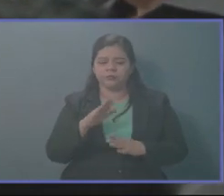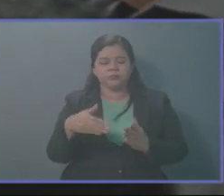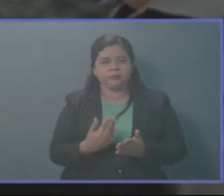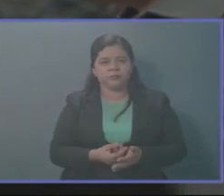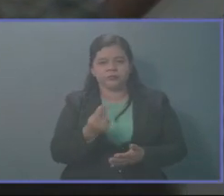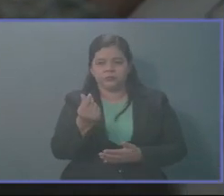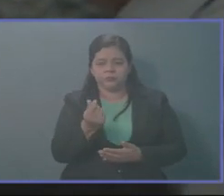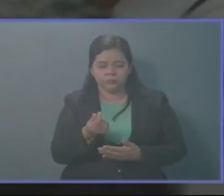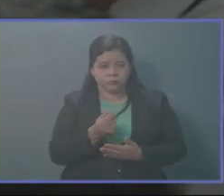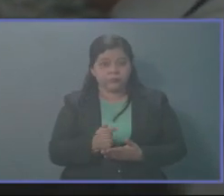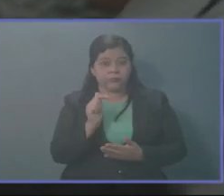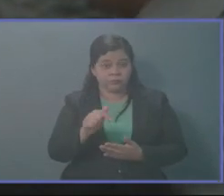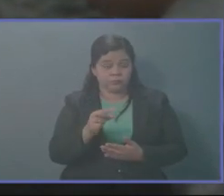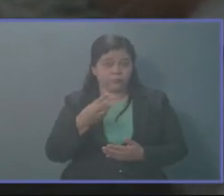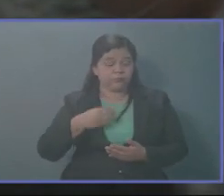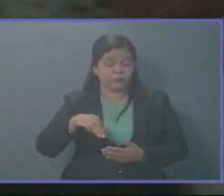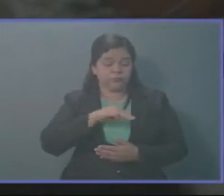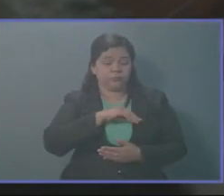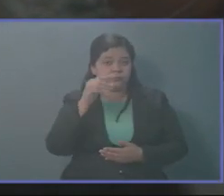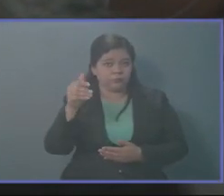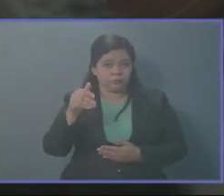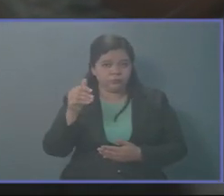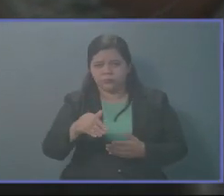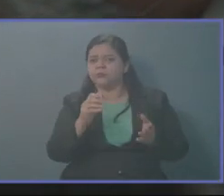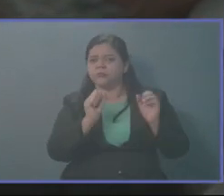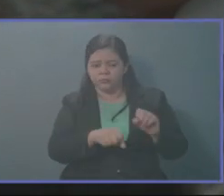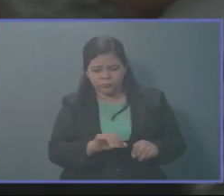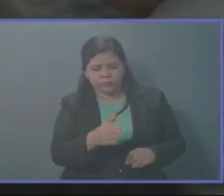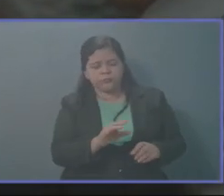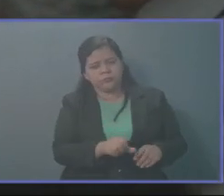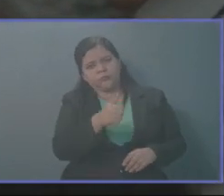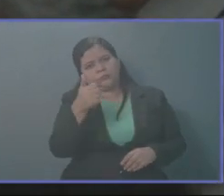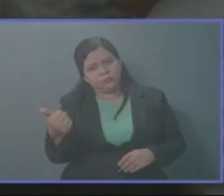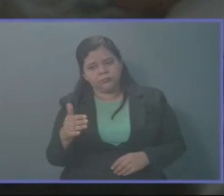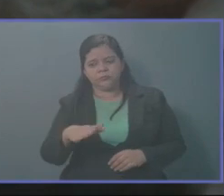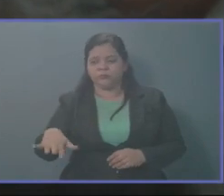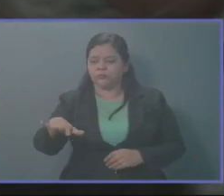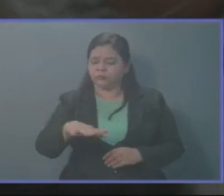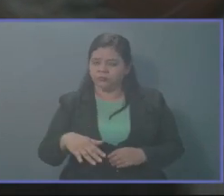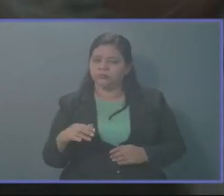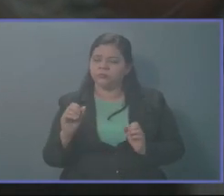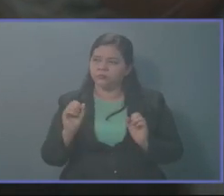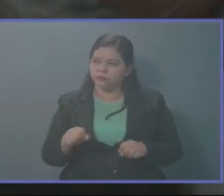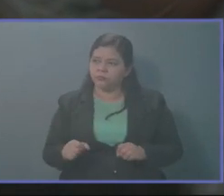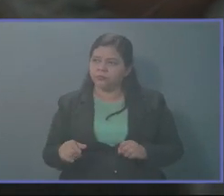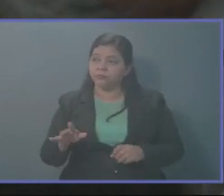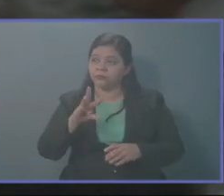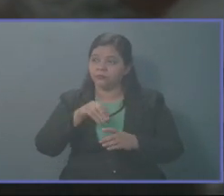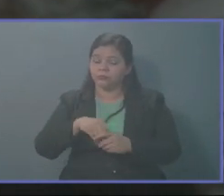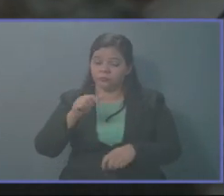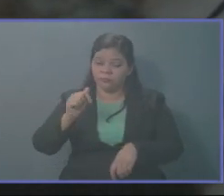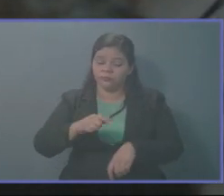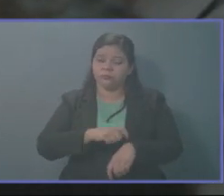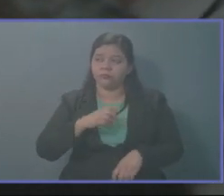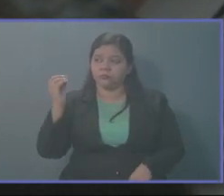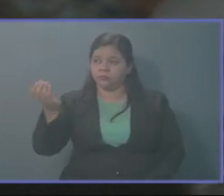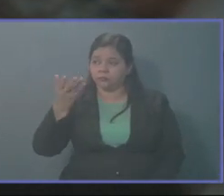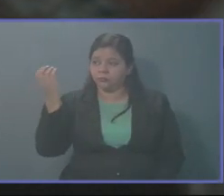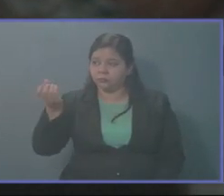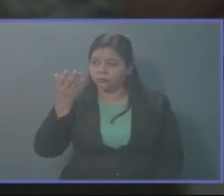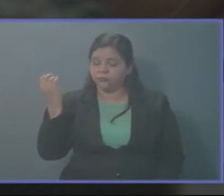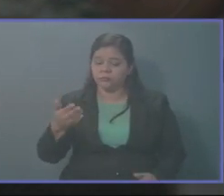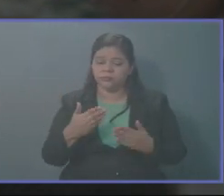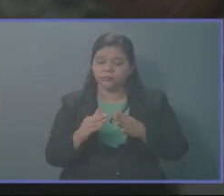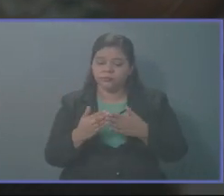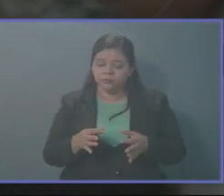de educación en otras áreas que puedan ser fortalecidas en el marco incluso de la emergencia por el tema de las